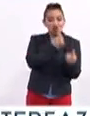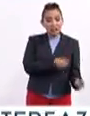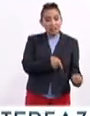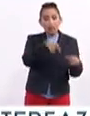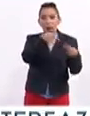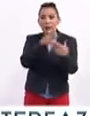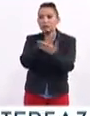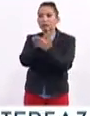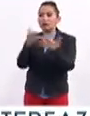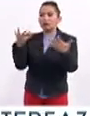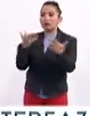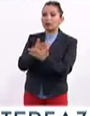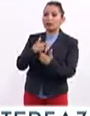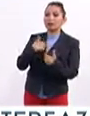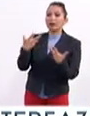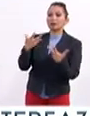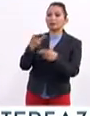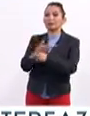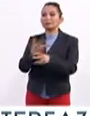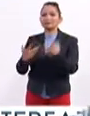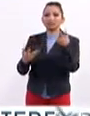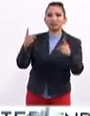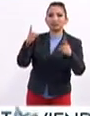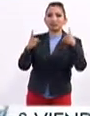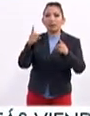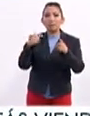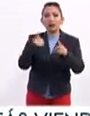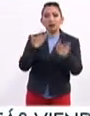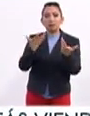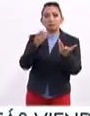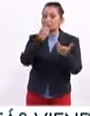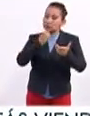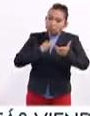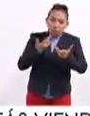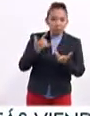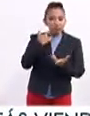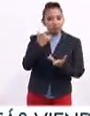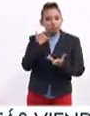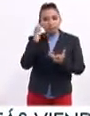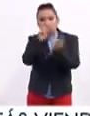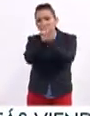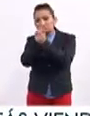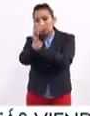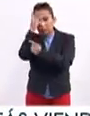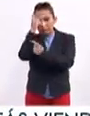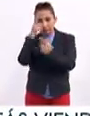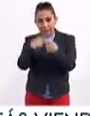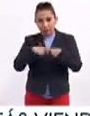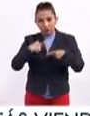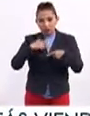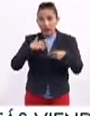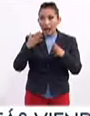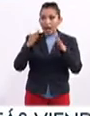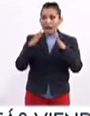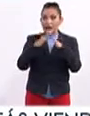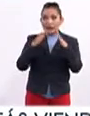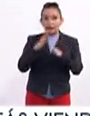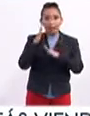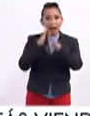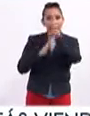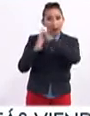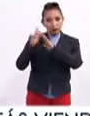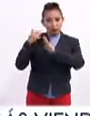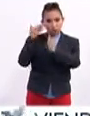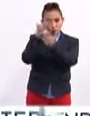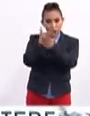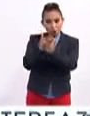pero llegas así, ¿qué voy a hacer? ¿Qué va a pasar? Pero te tienes que dejar ir y vas conociendo gente. Mira, esta era la Casa de Bélgica donde a mí me